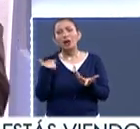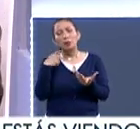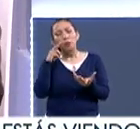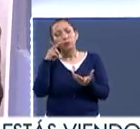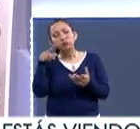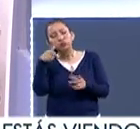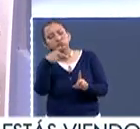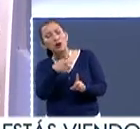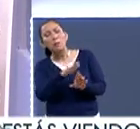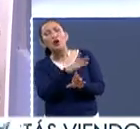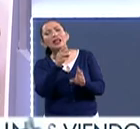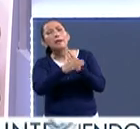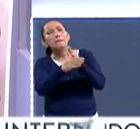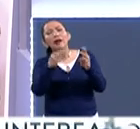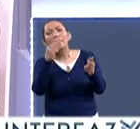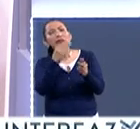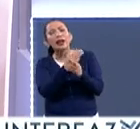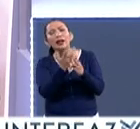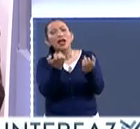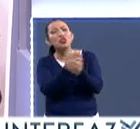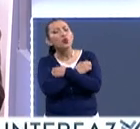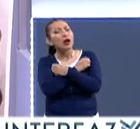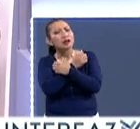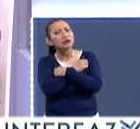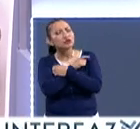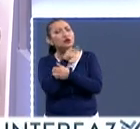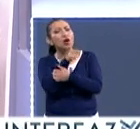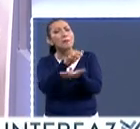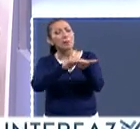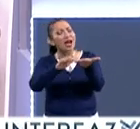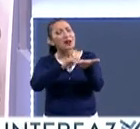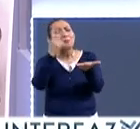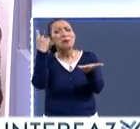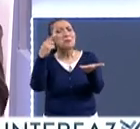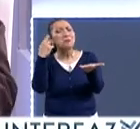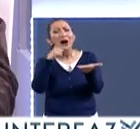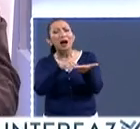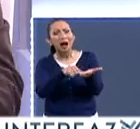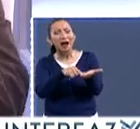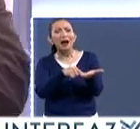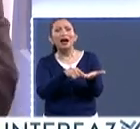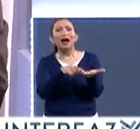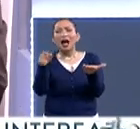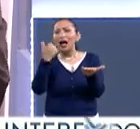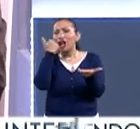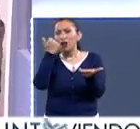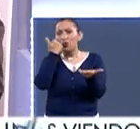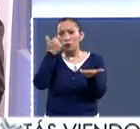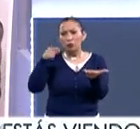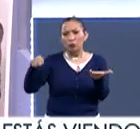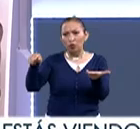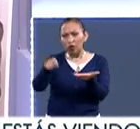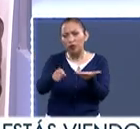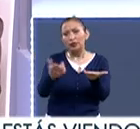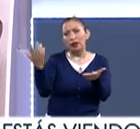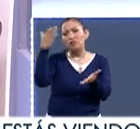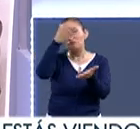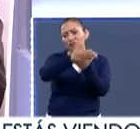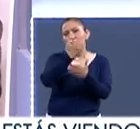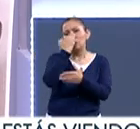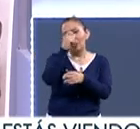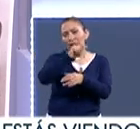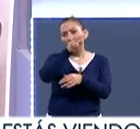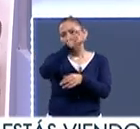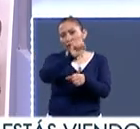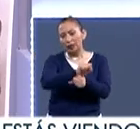ubicar por qué materiales educativos en braille para estudiantes que acuden a las